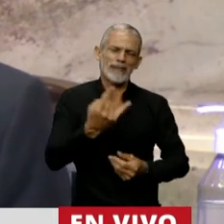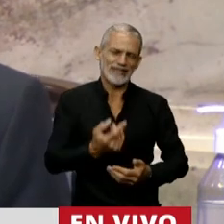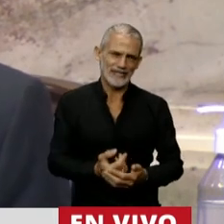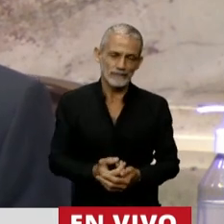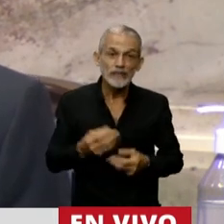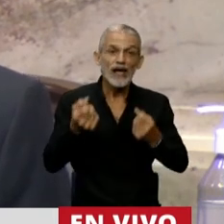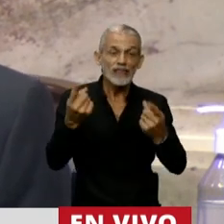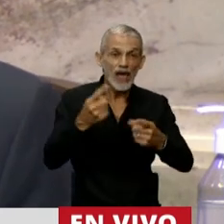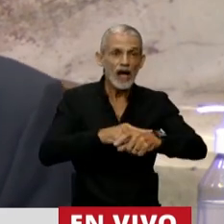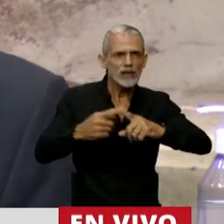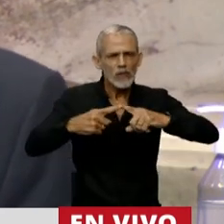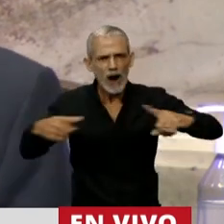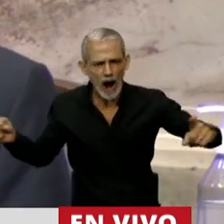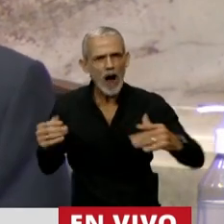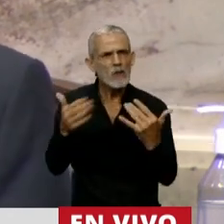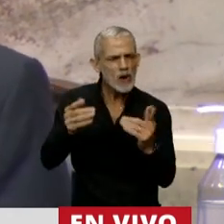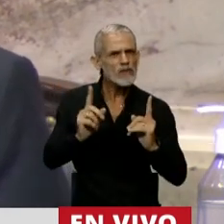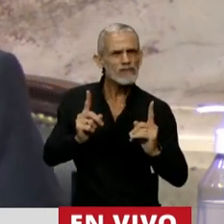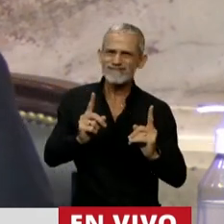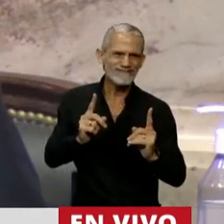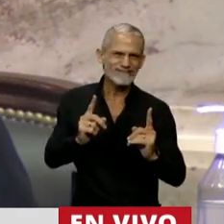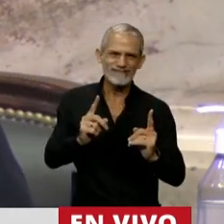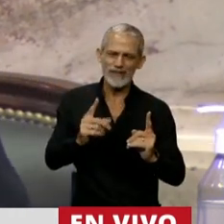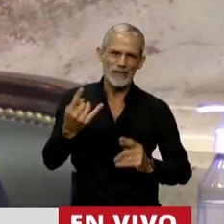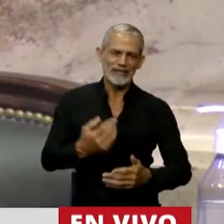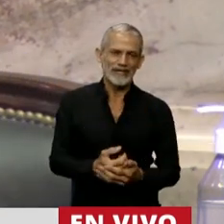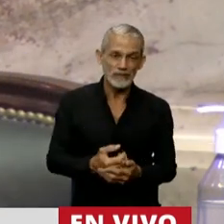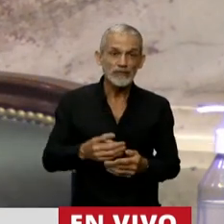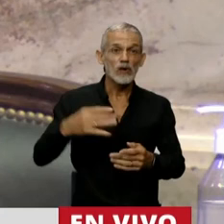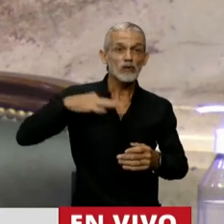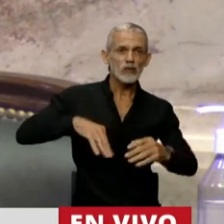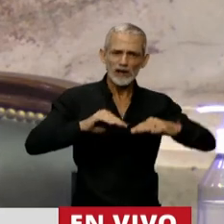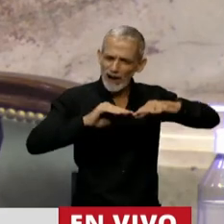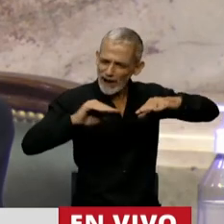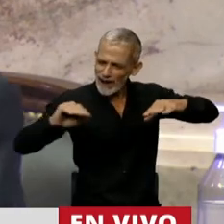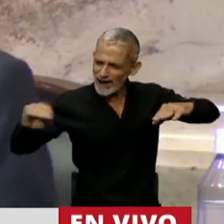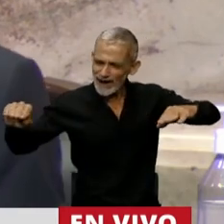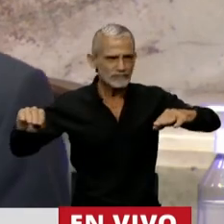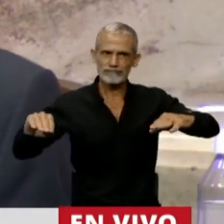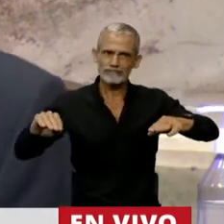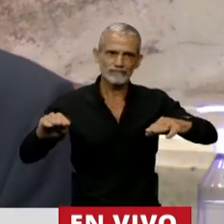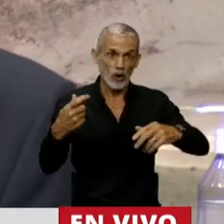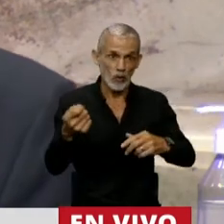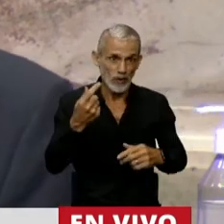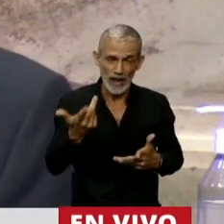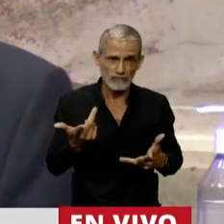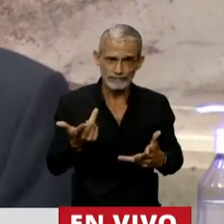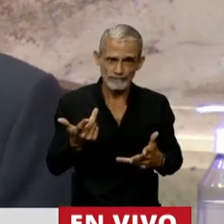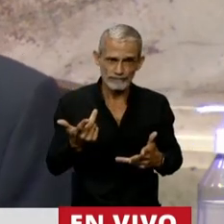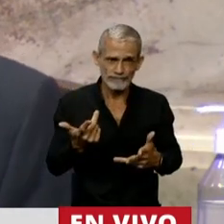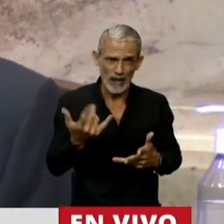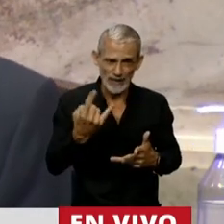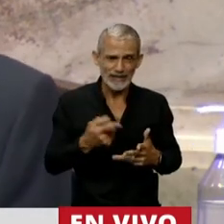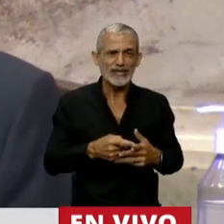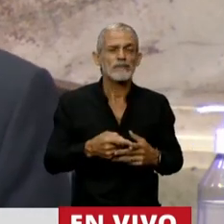que garantice la sustentabilidad y mucho menos la estabilidad de los saberes de los jubilados y pensionados, y mucho menos cierto que por